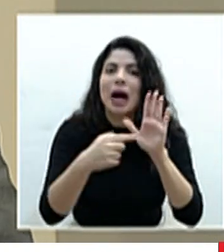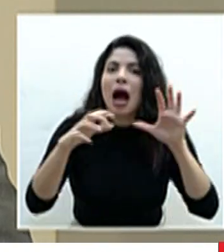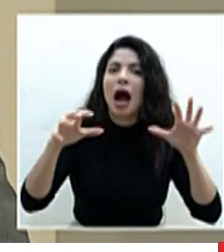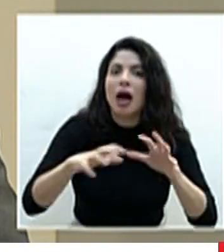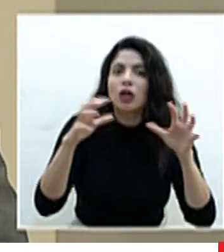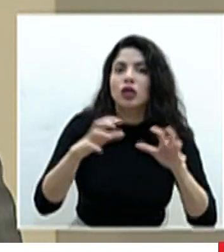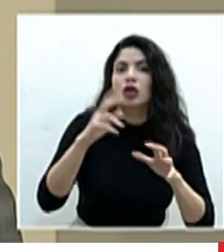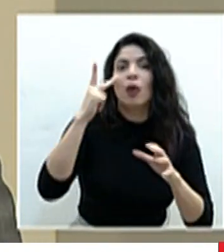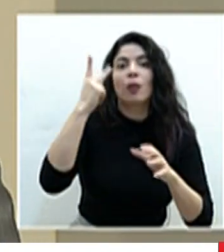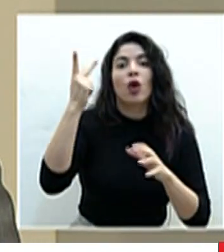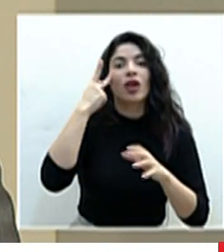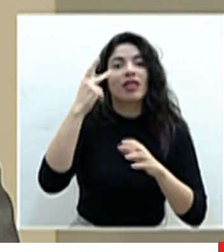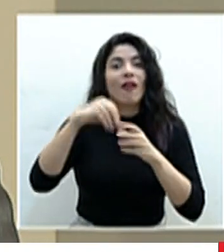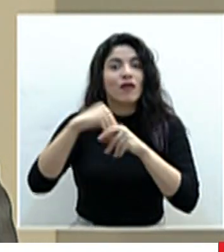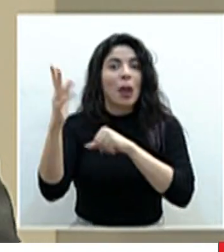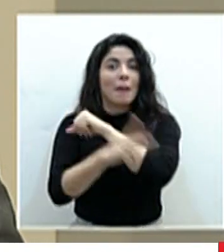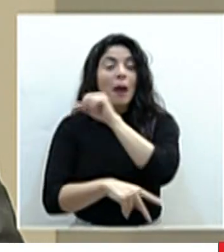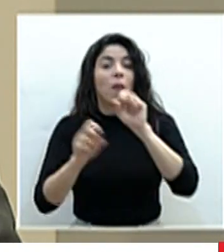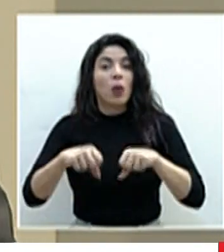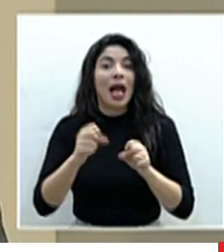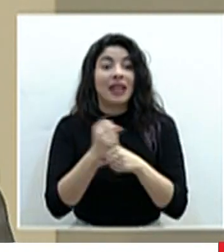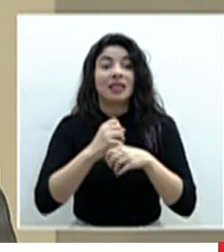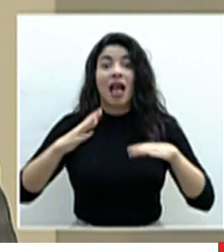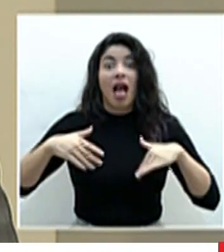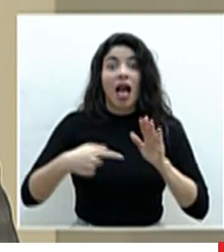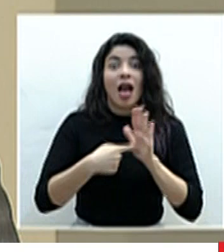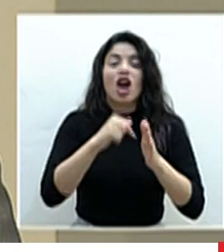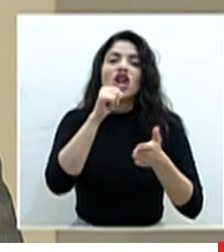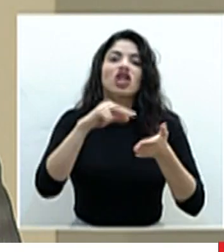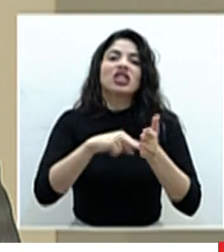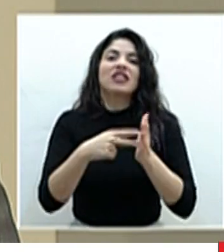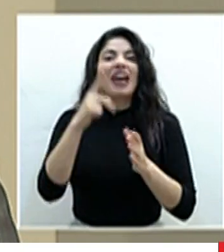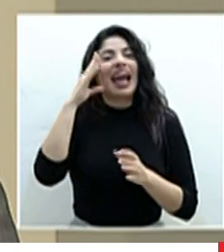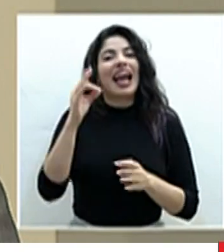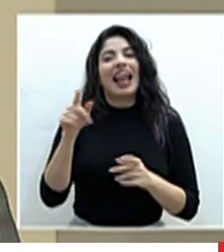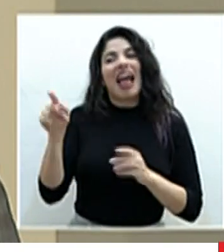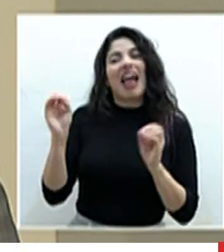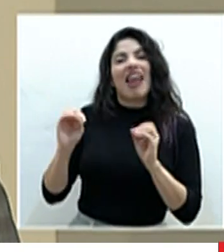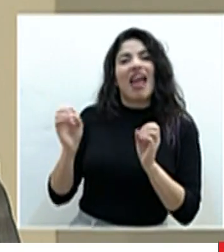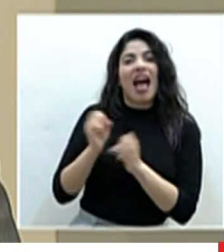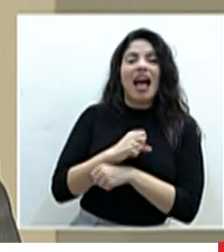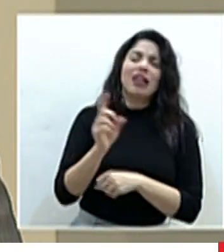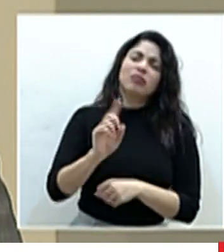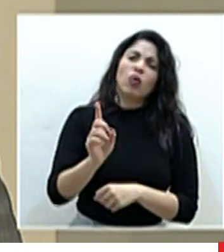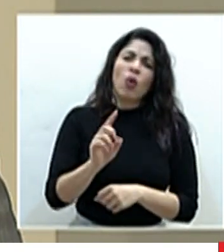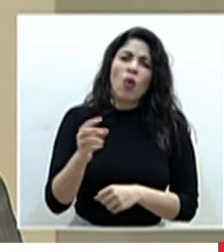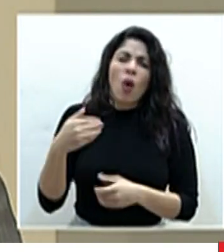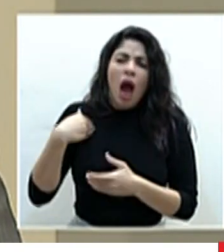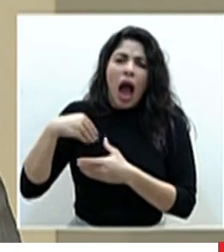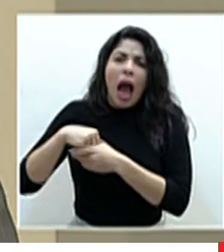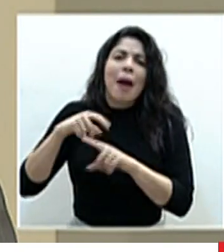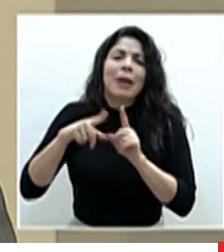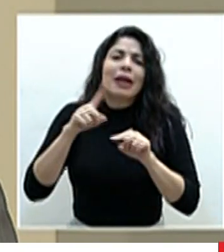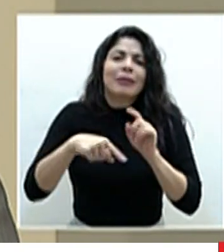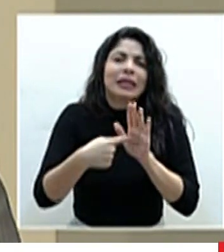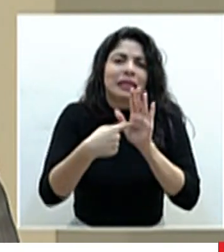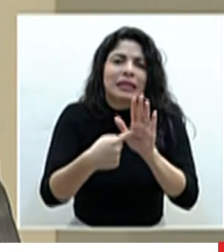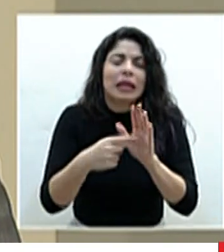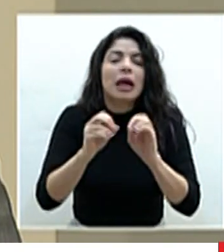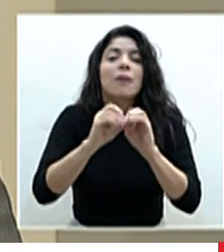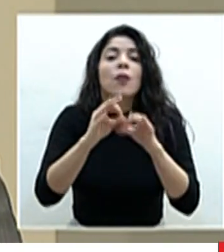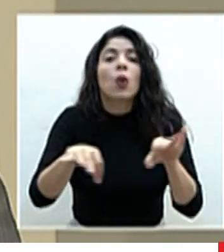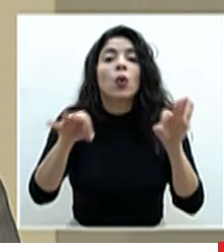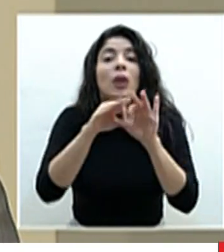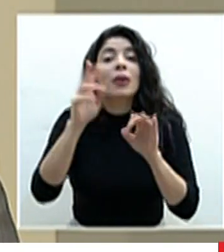de política exterior podemos hacer no significa que no se están haciendo. Si algo puede quedar totalmente asentado es